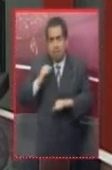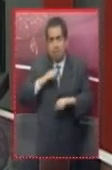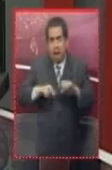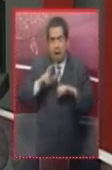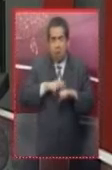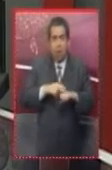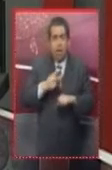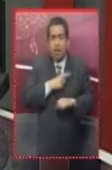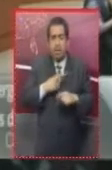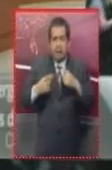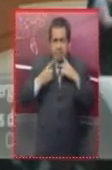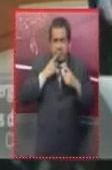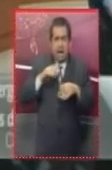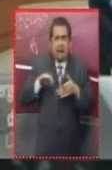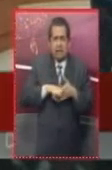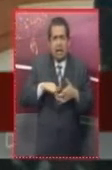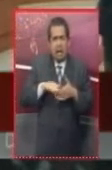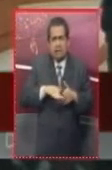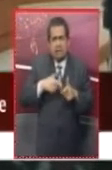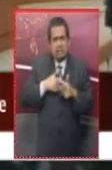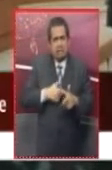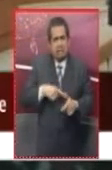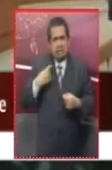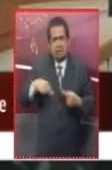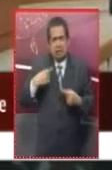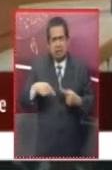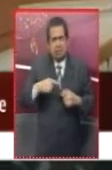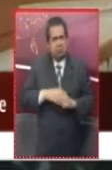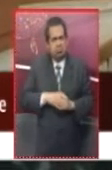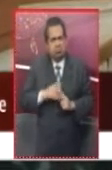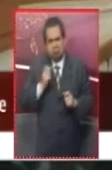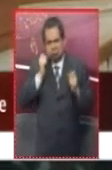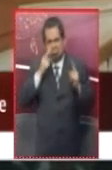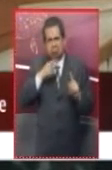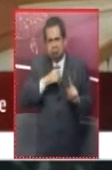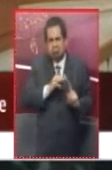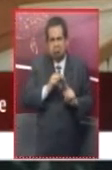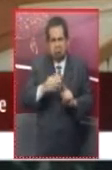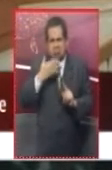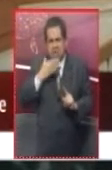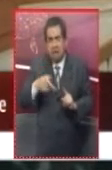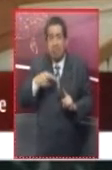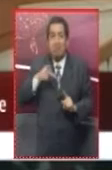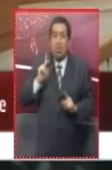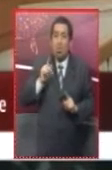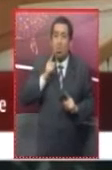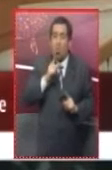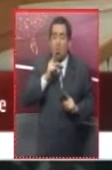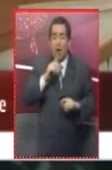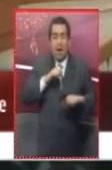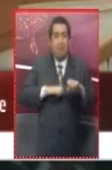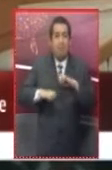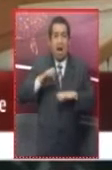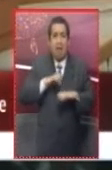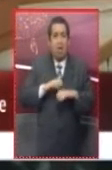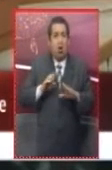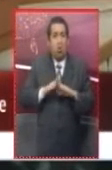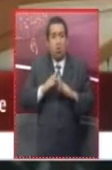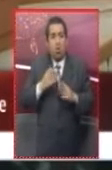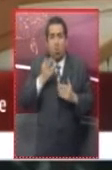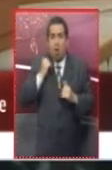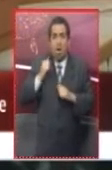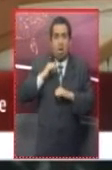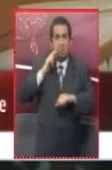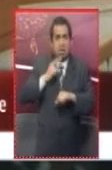de un diálogo permanente. Reconoció la trayectoria de la persona designada, sin embargo, criticó que la embajada haya permanecido sin titular